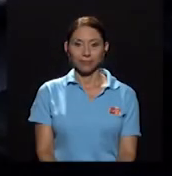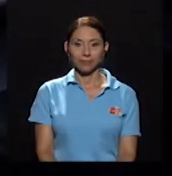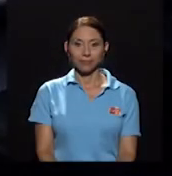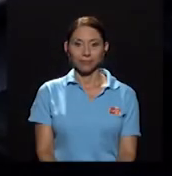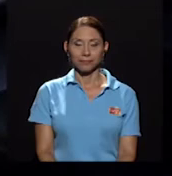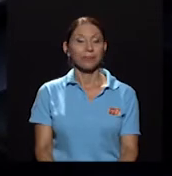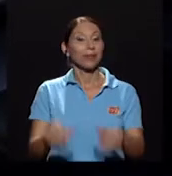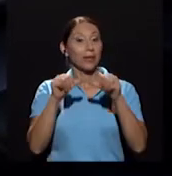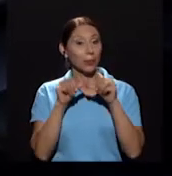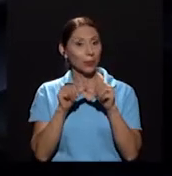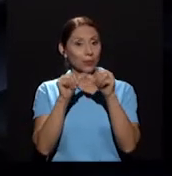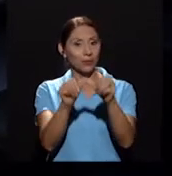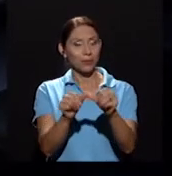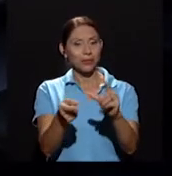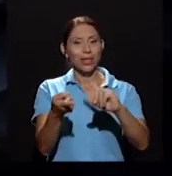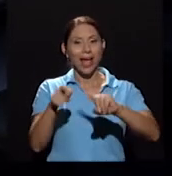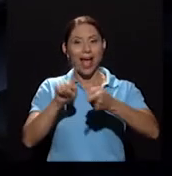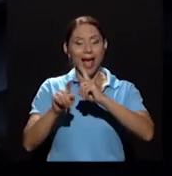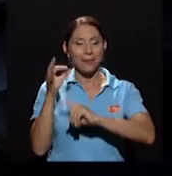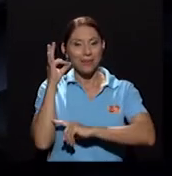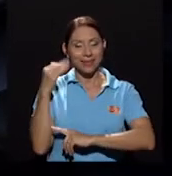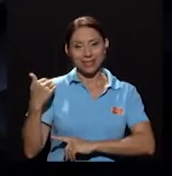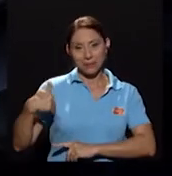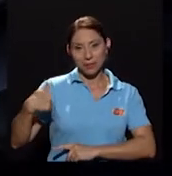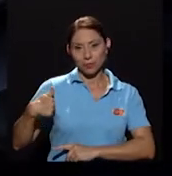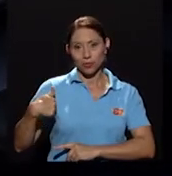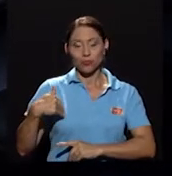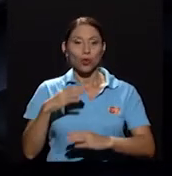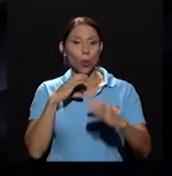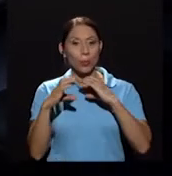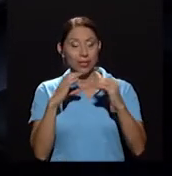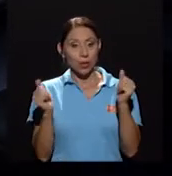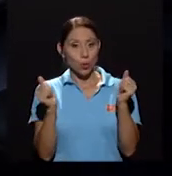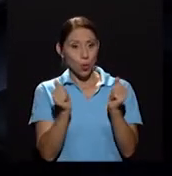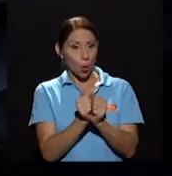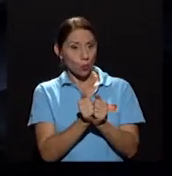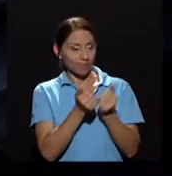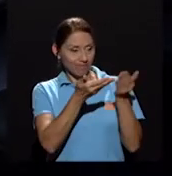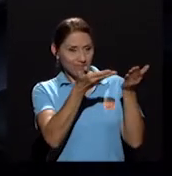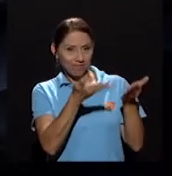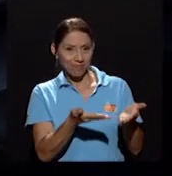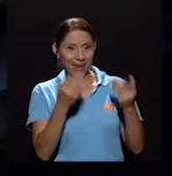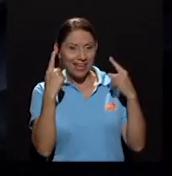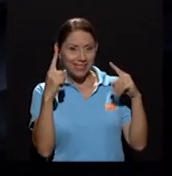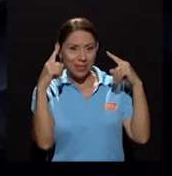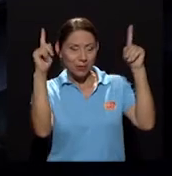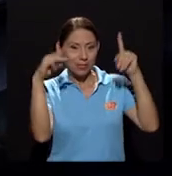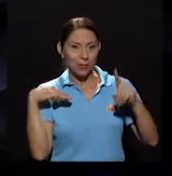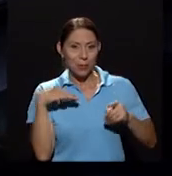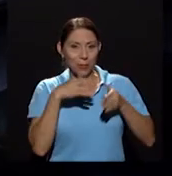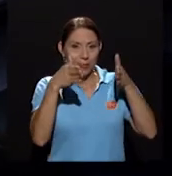continuamos amigas y amigos conversando con el exitosísimo ministro de salud de este país